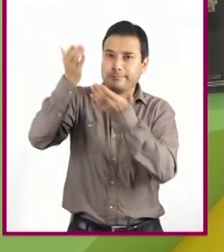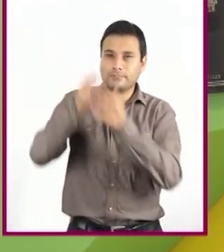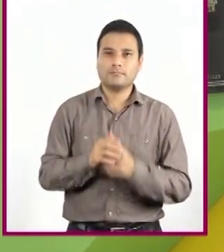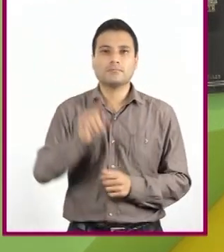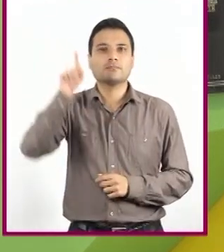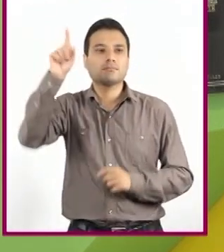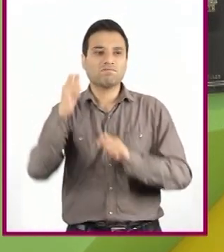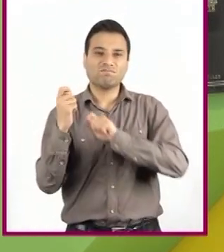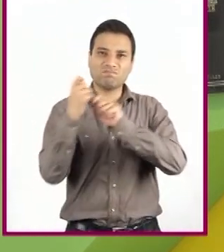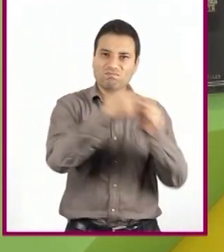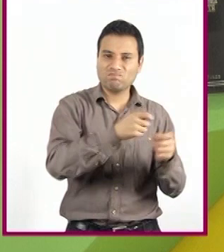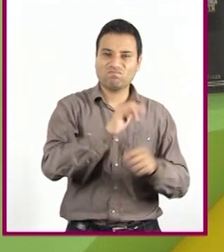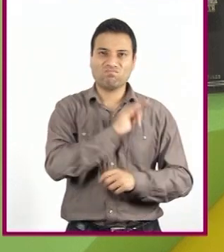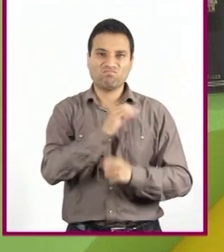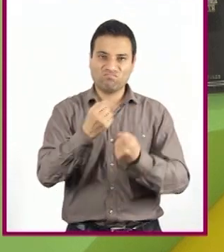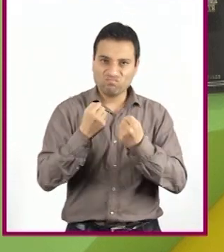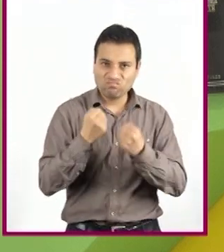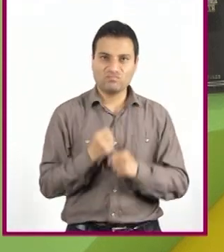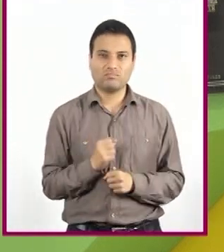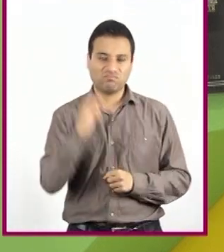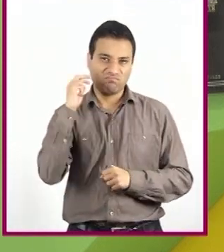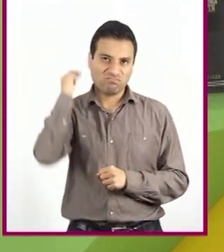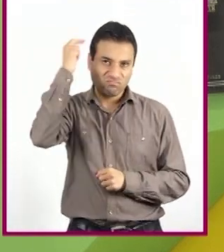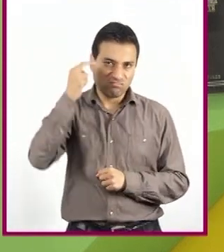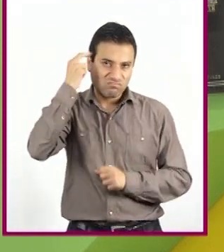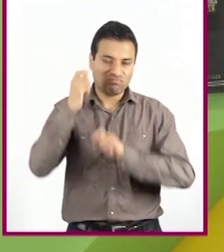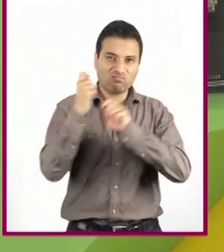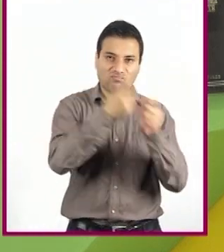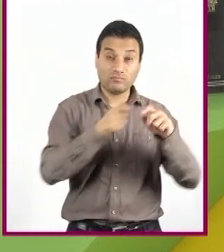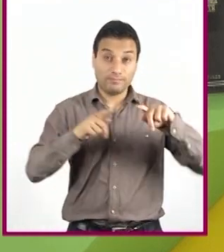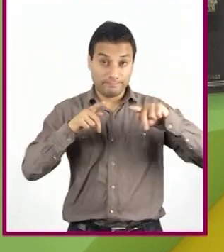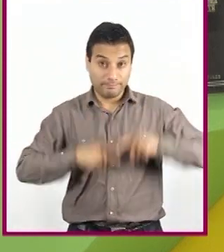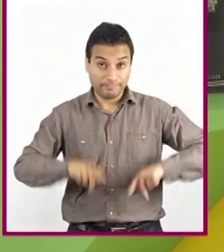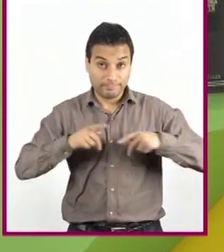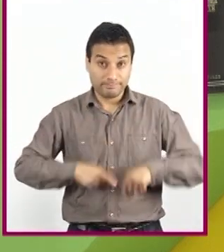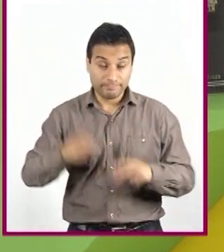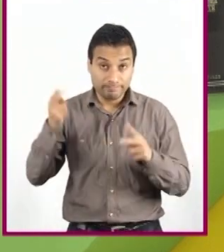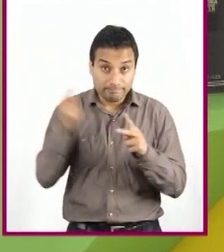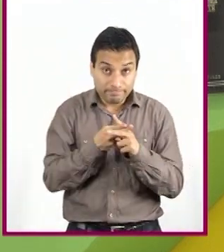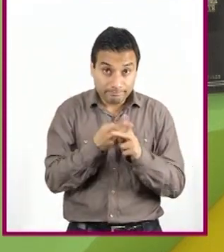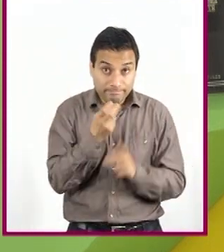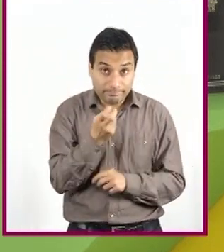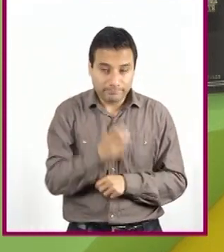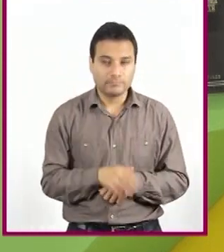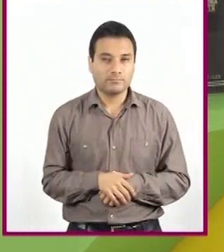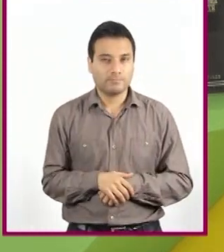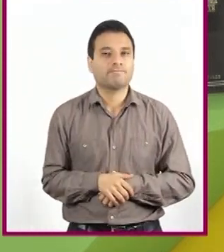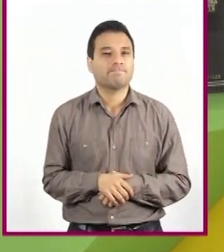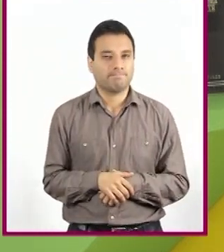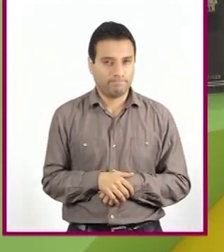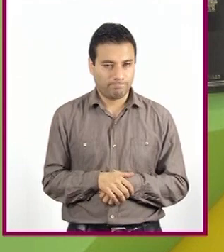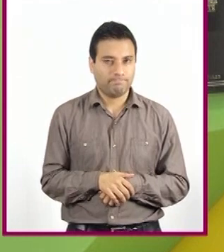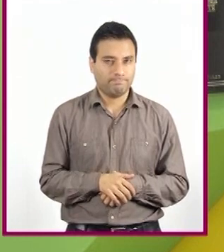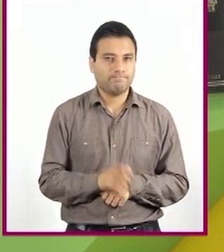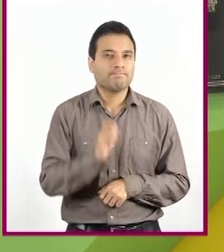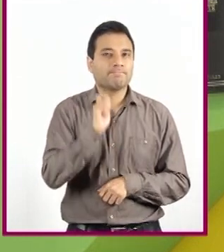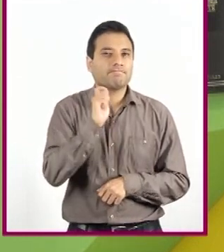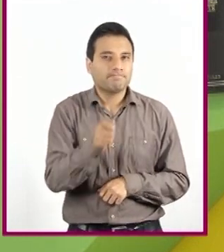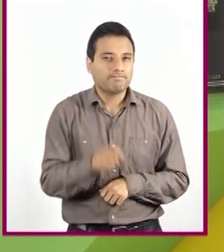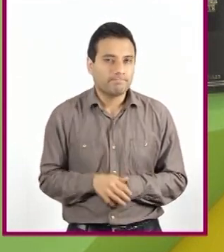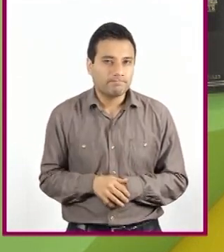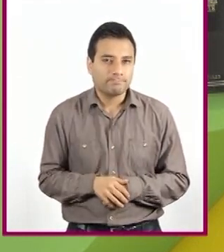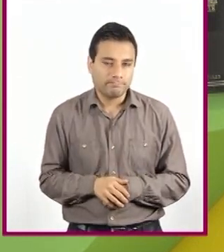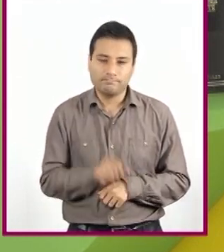y realeza. La recepción del sacrificio humano se vincula así directamente con la creación del